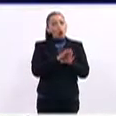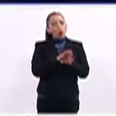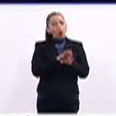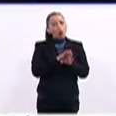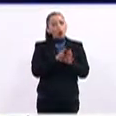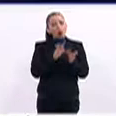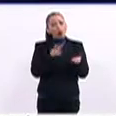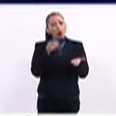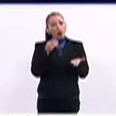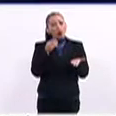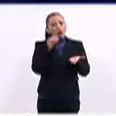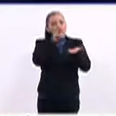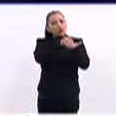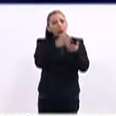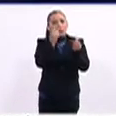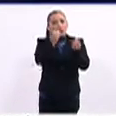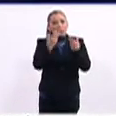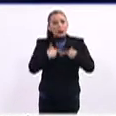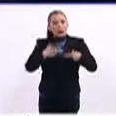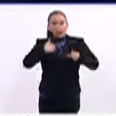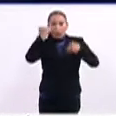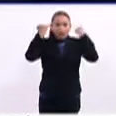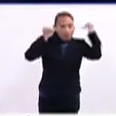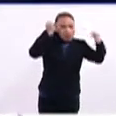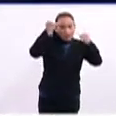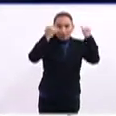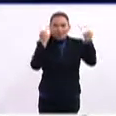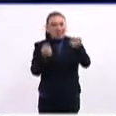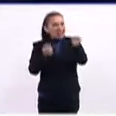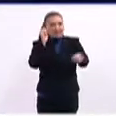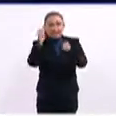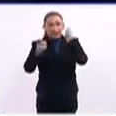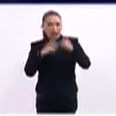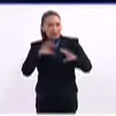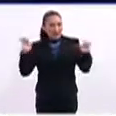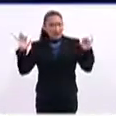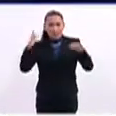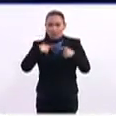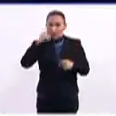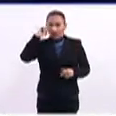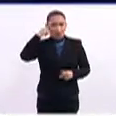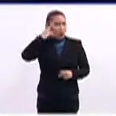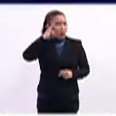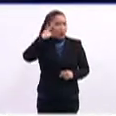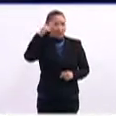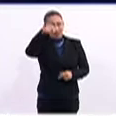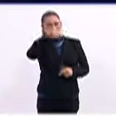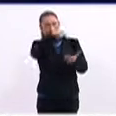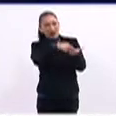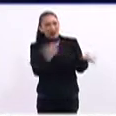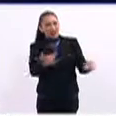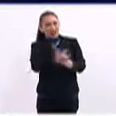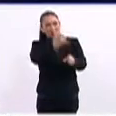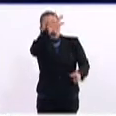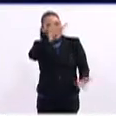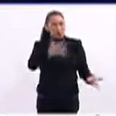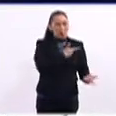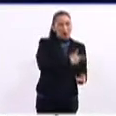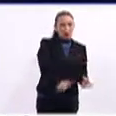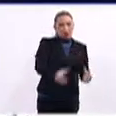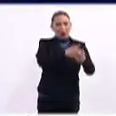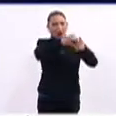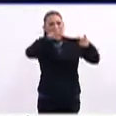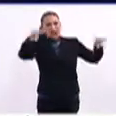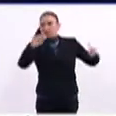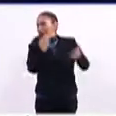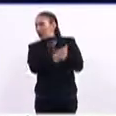que provocó mucha efervescencia. Había gente muy enojada porque estuviera la pieza ahí,